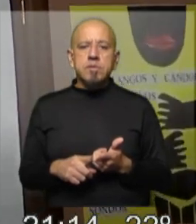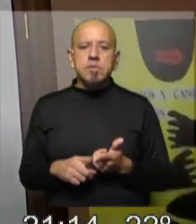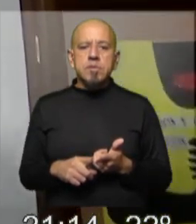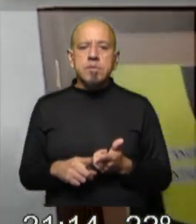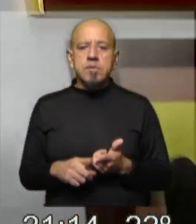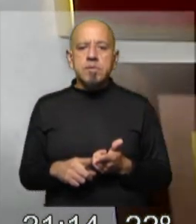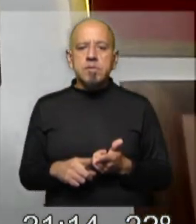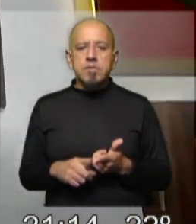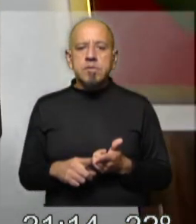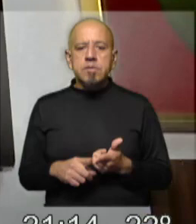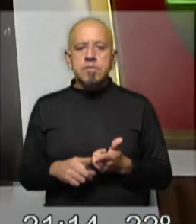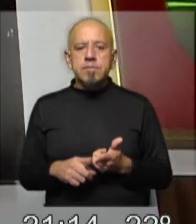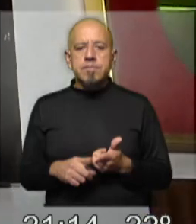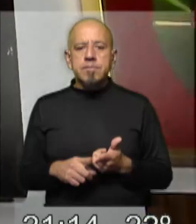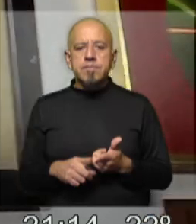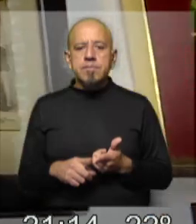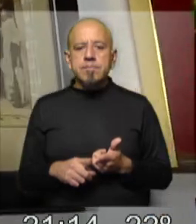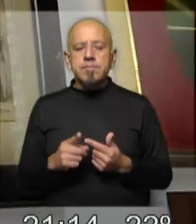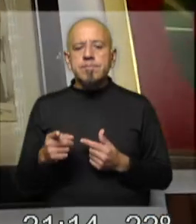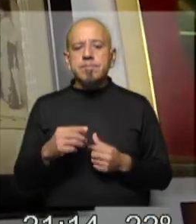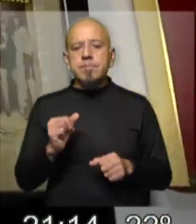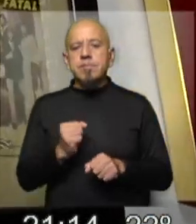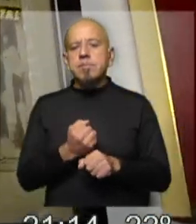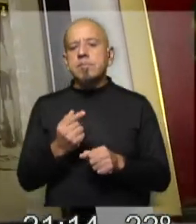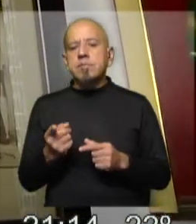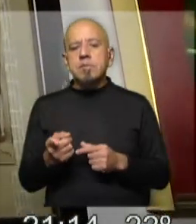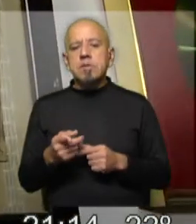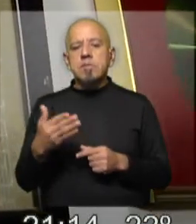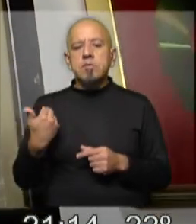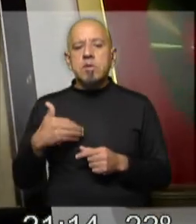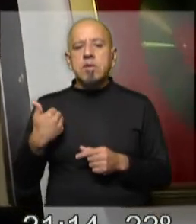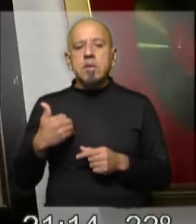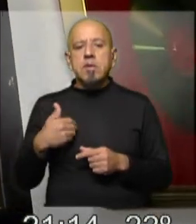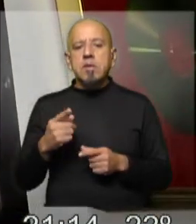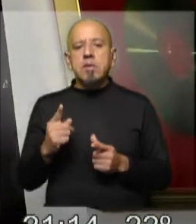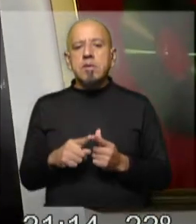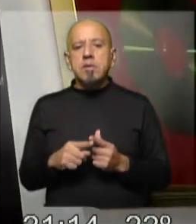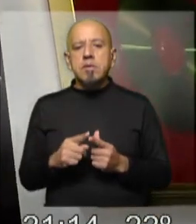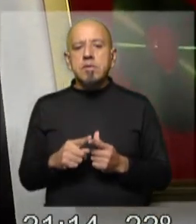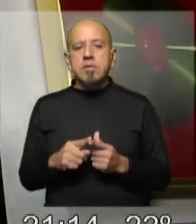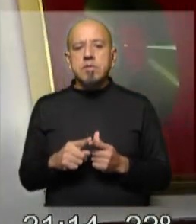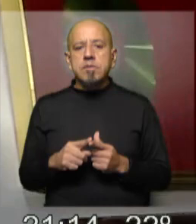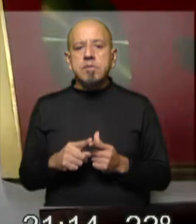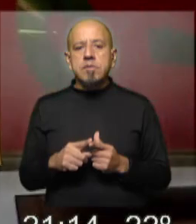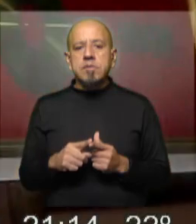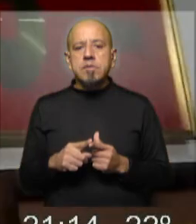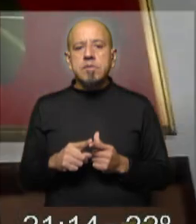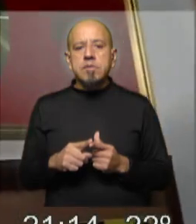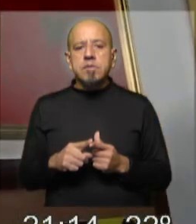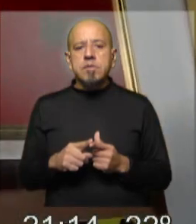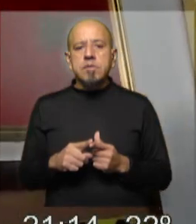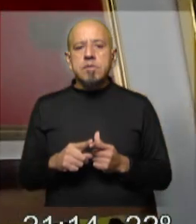tremenda producción. Ese premio es por el allá en Argentina. También triunfó allá en Argentina